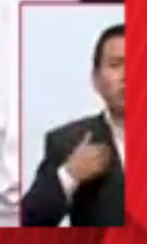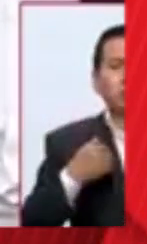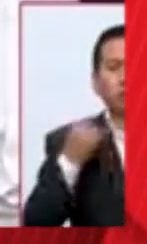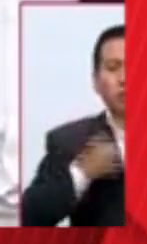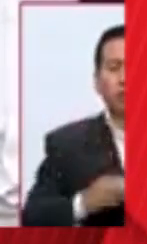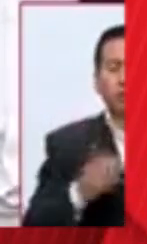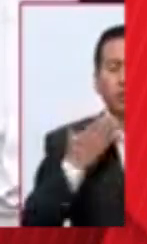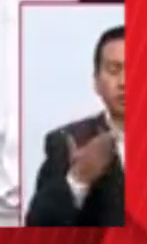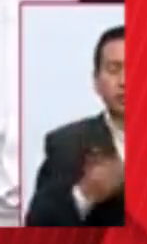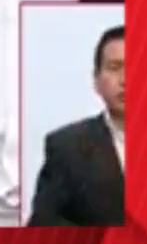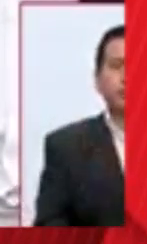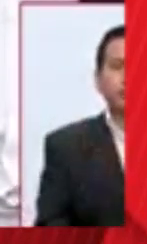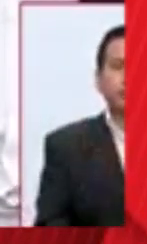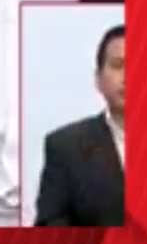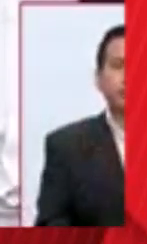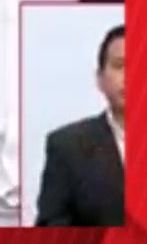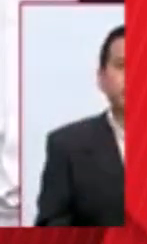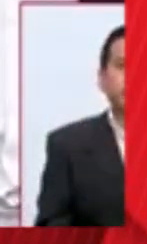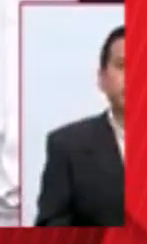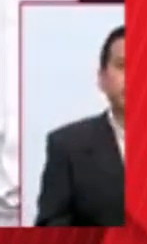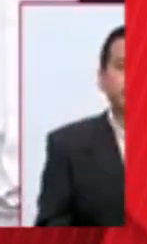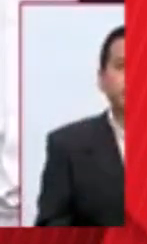Y muchas gracias.